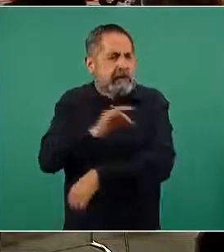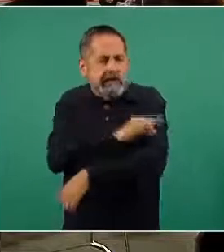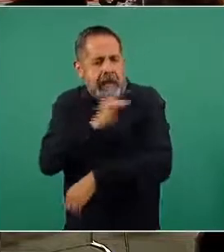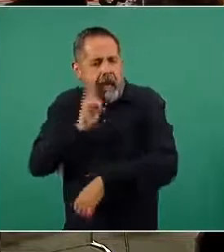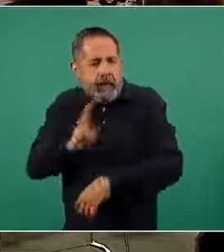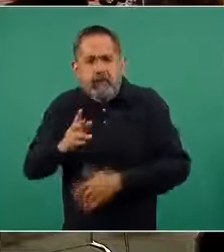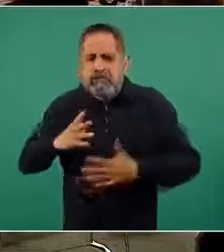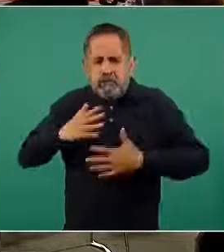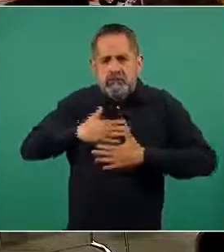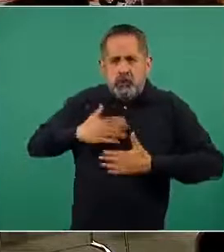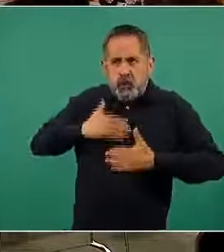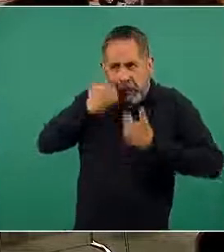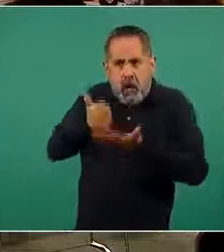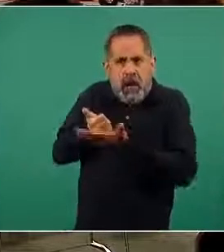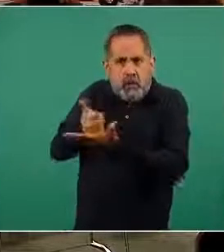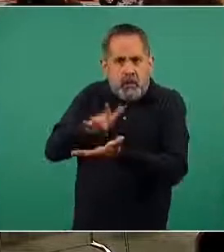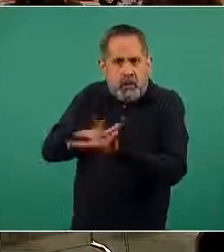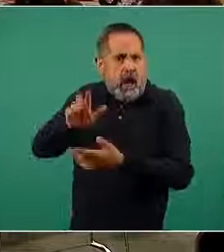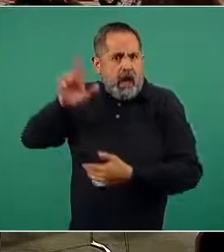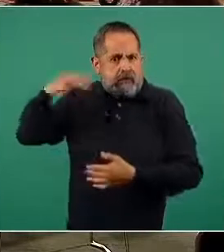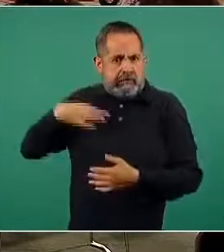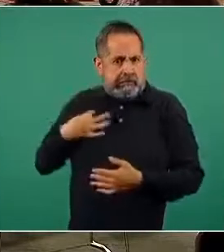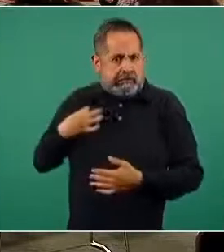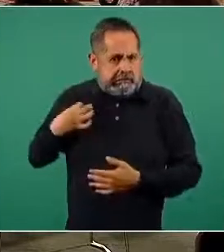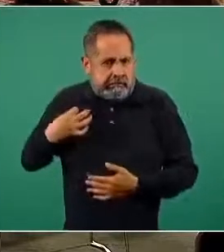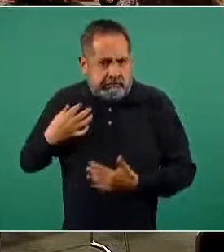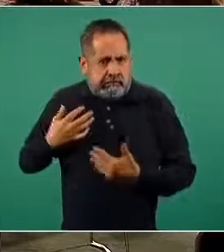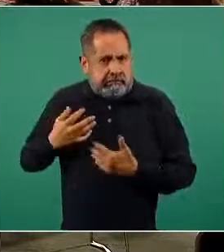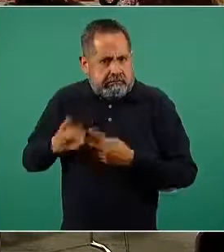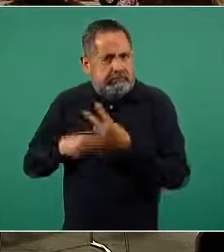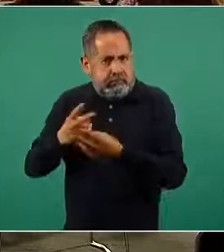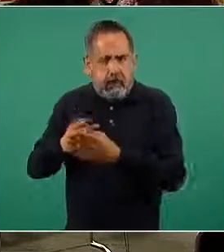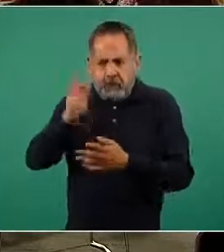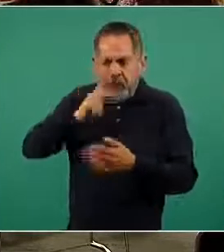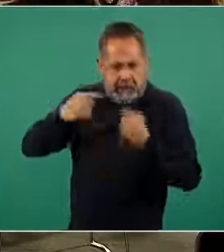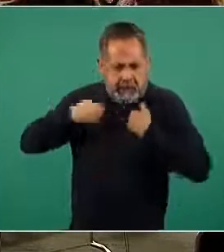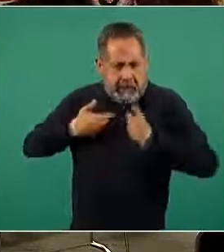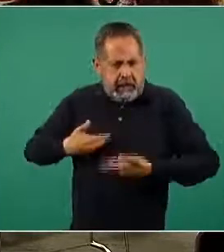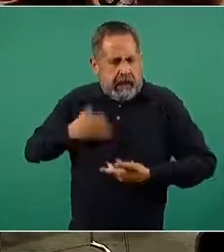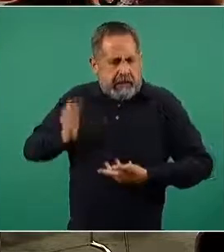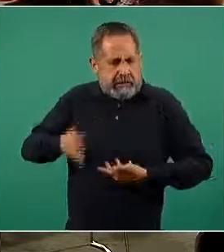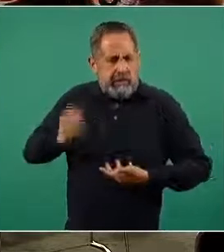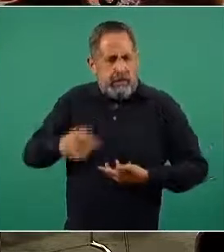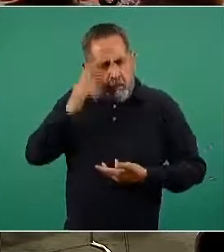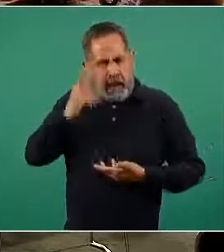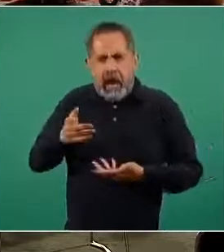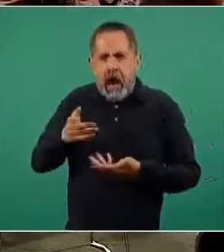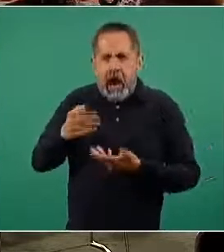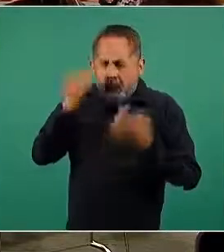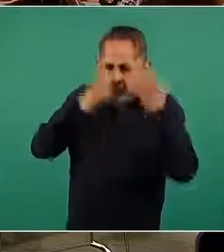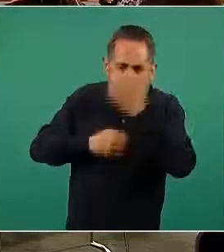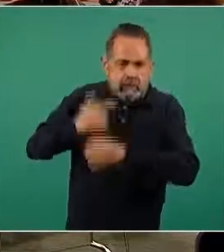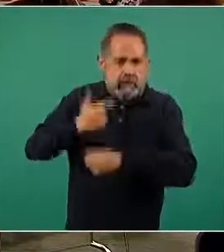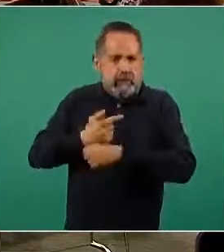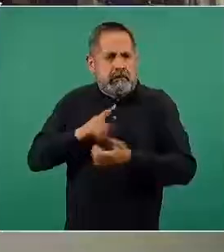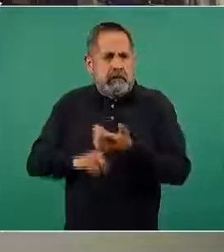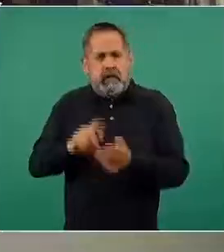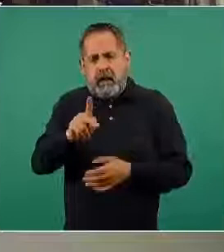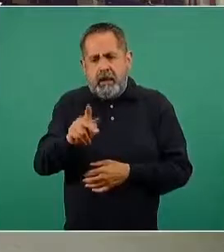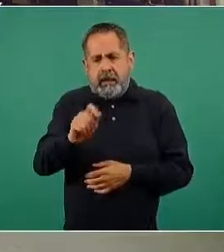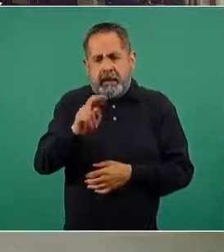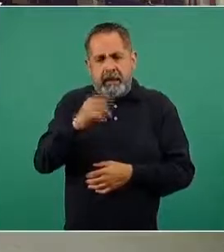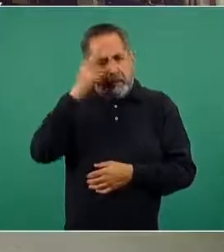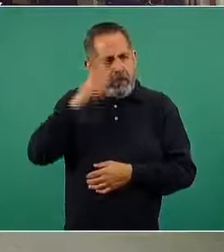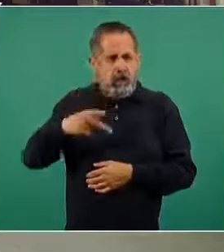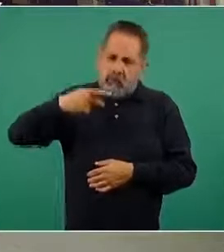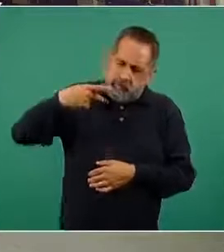de quererle aportar también al desarrollo de la vacuna y aportarle pues al desarrollo de, válgame pues, la vacuna que se llama Patria, pero también a